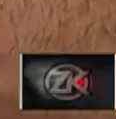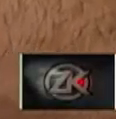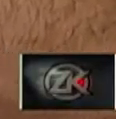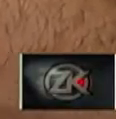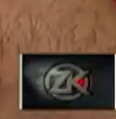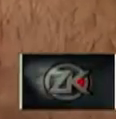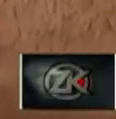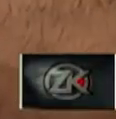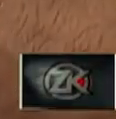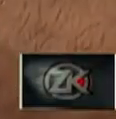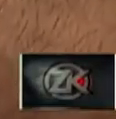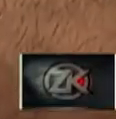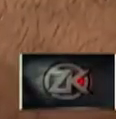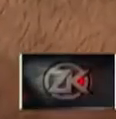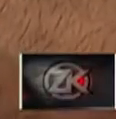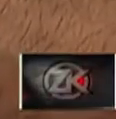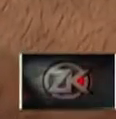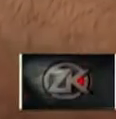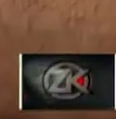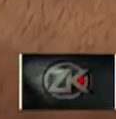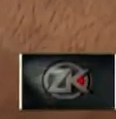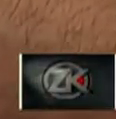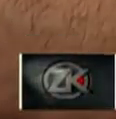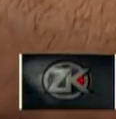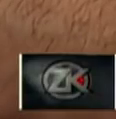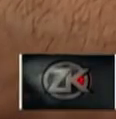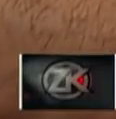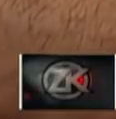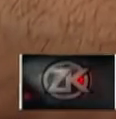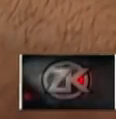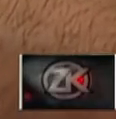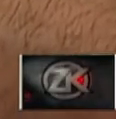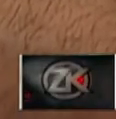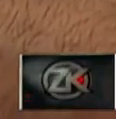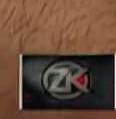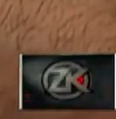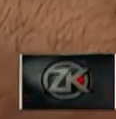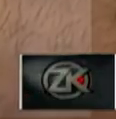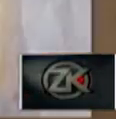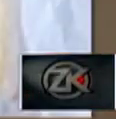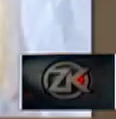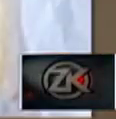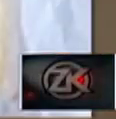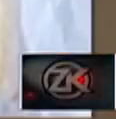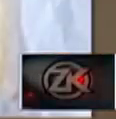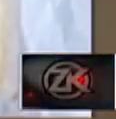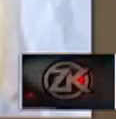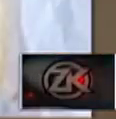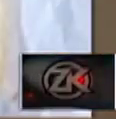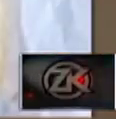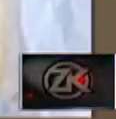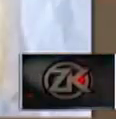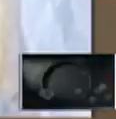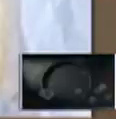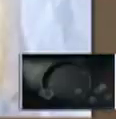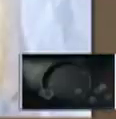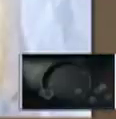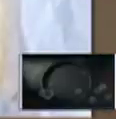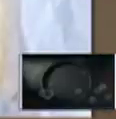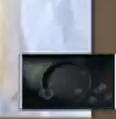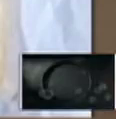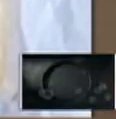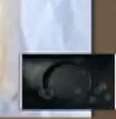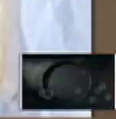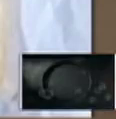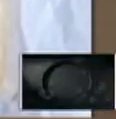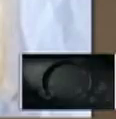¿Quién firma? Dante Rivas. Dante Rivas. 2015. Ricardo, su cédula, por favor, camarada. Mi cédula, por favor. Cédula. Está, pero déjame